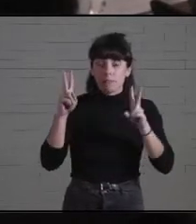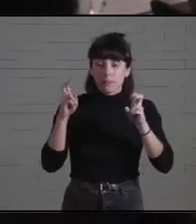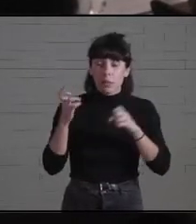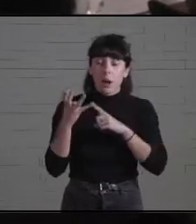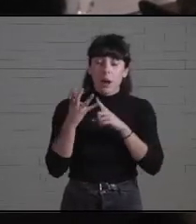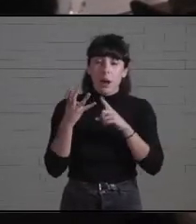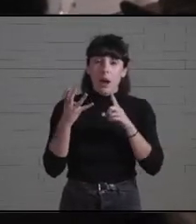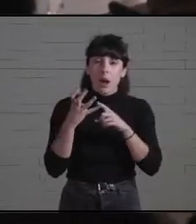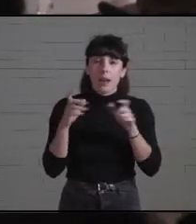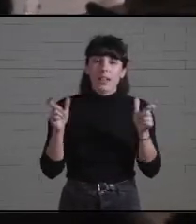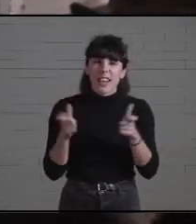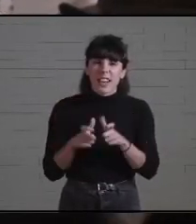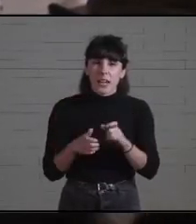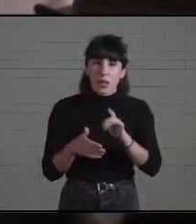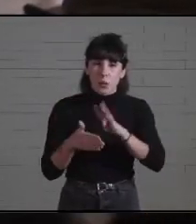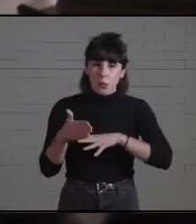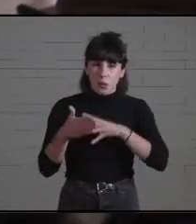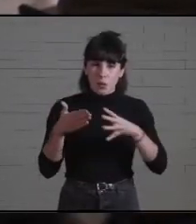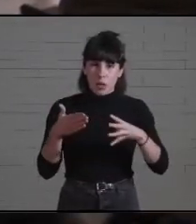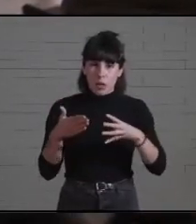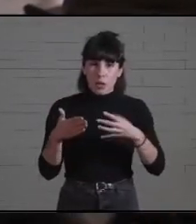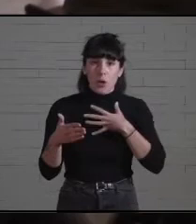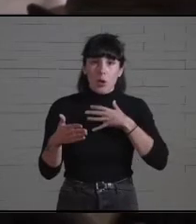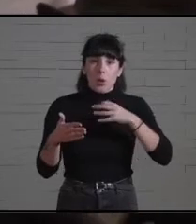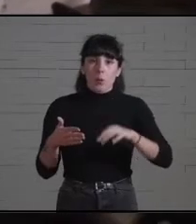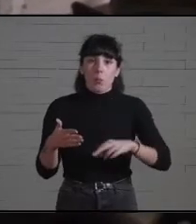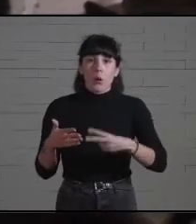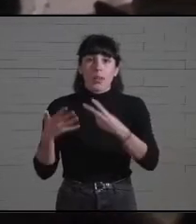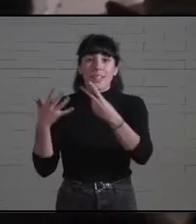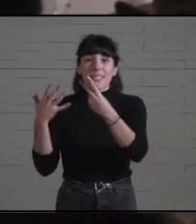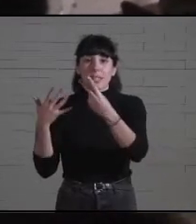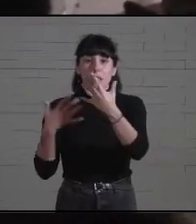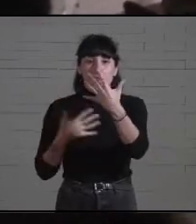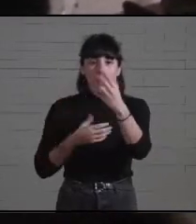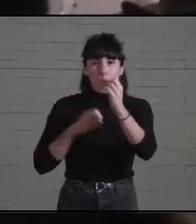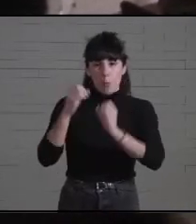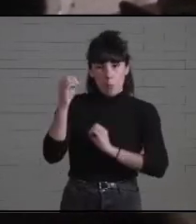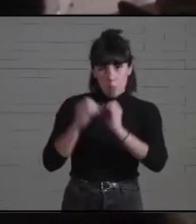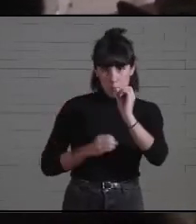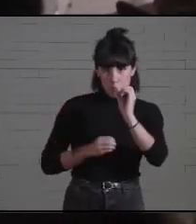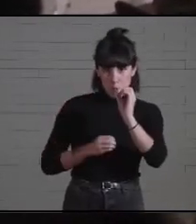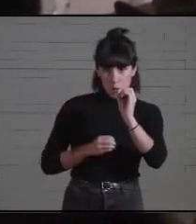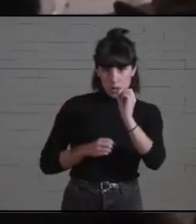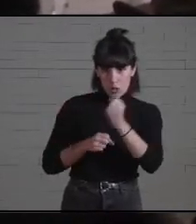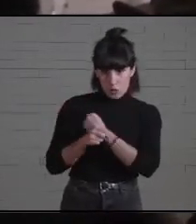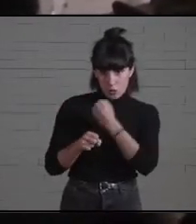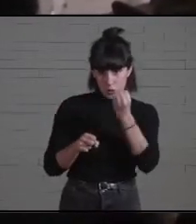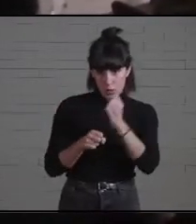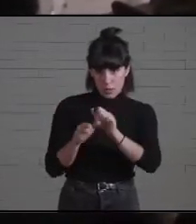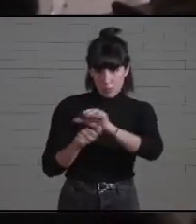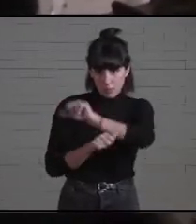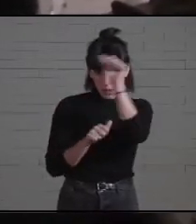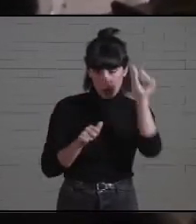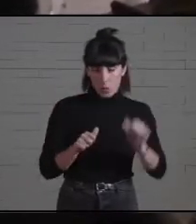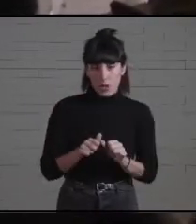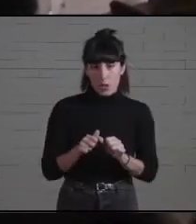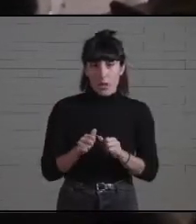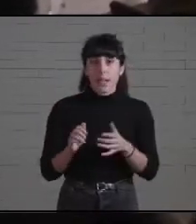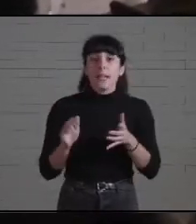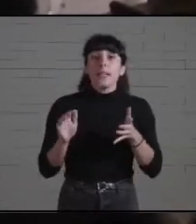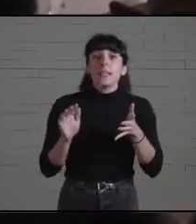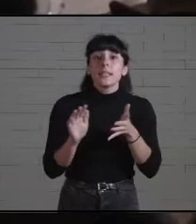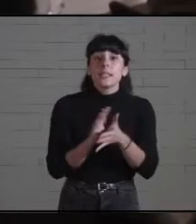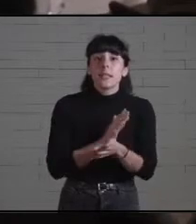jornada se limiten al 75% de la jornada, para que los ingresos no